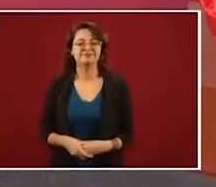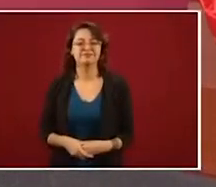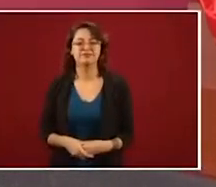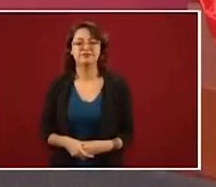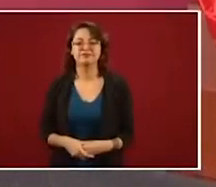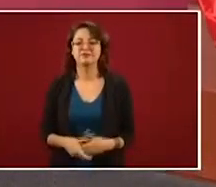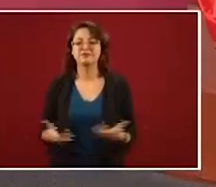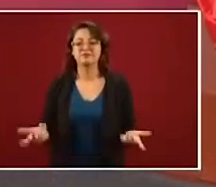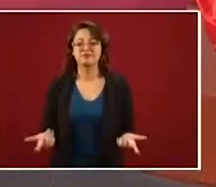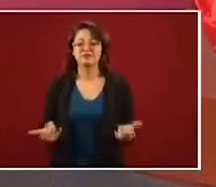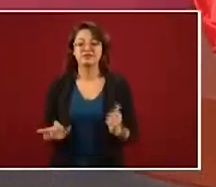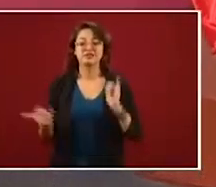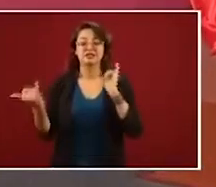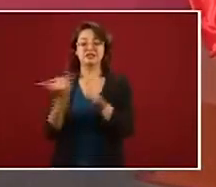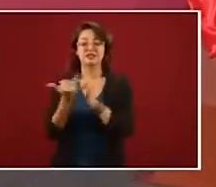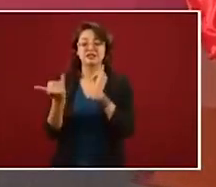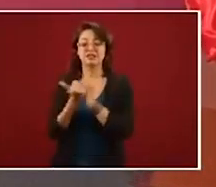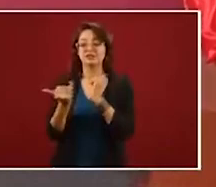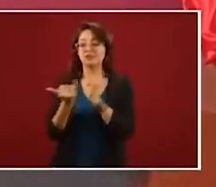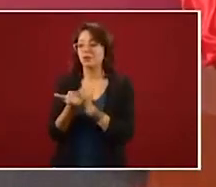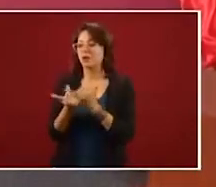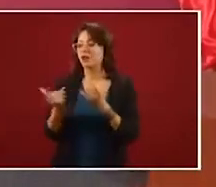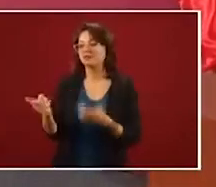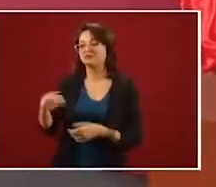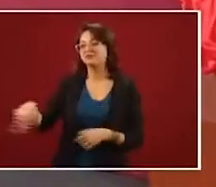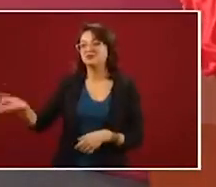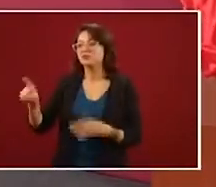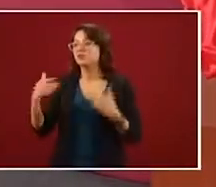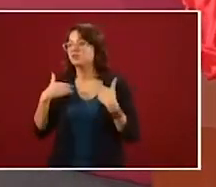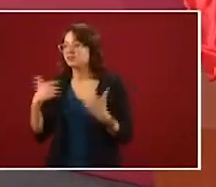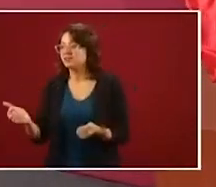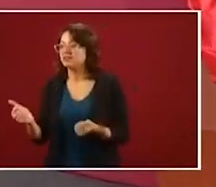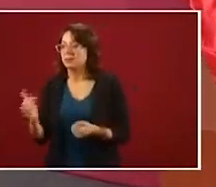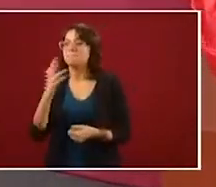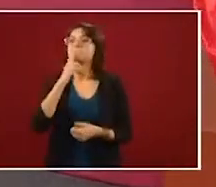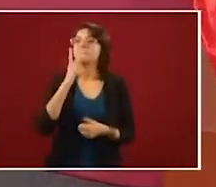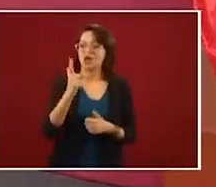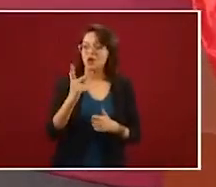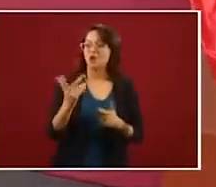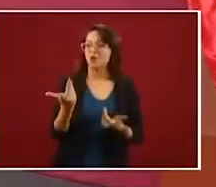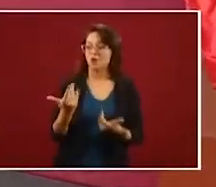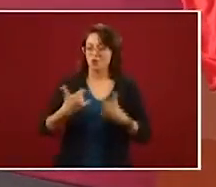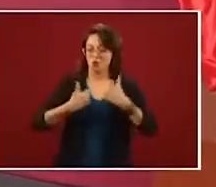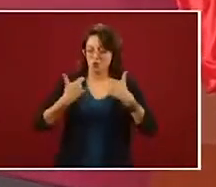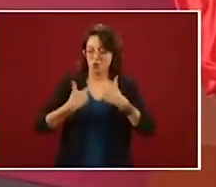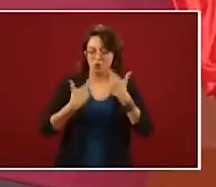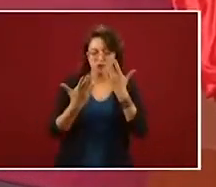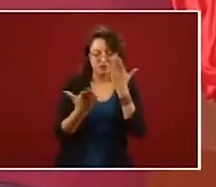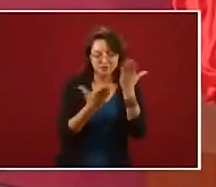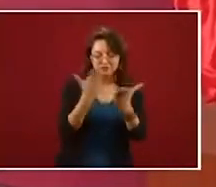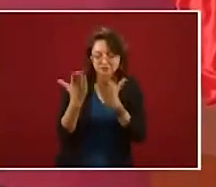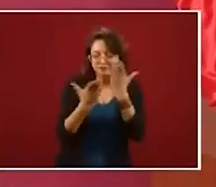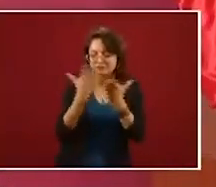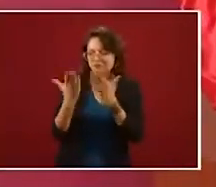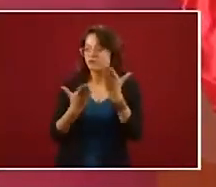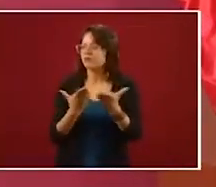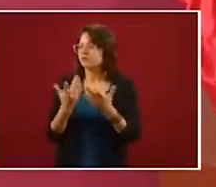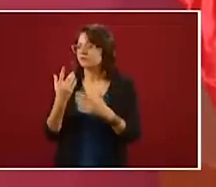de que era mejor tener a los jóvenes estudiando que tenerlos en la calle durante todo el periodo